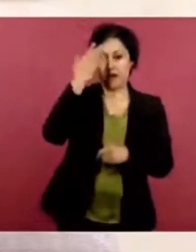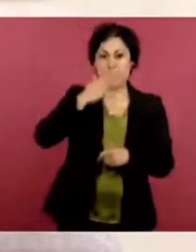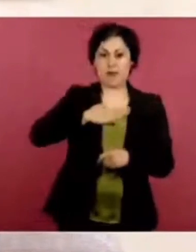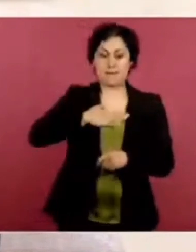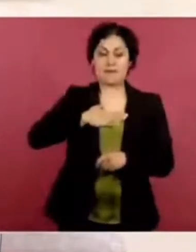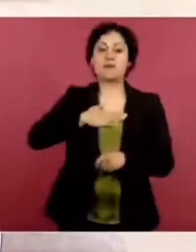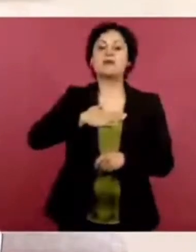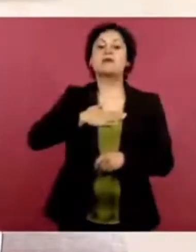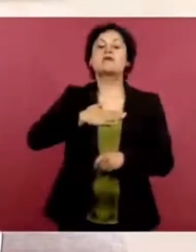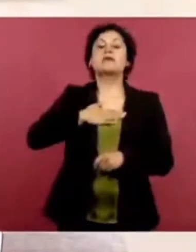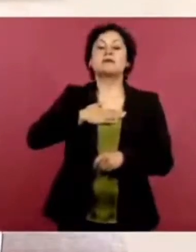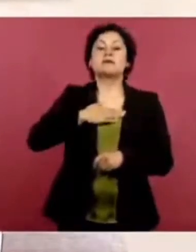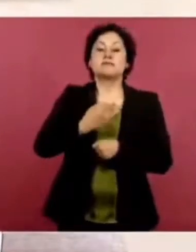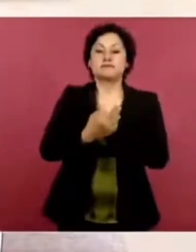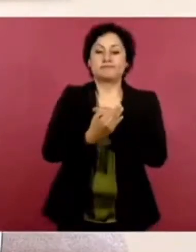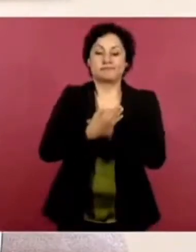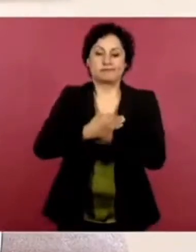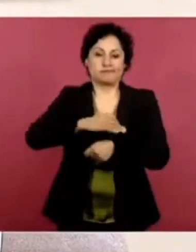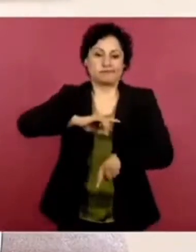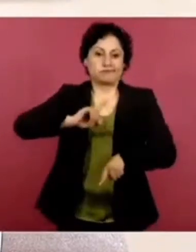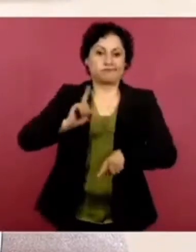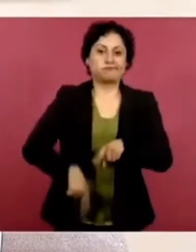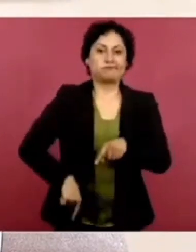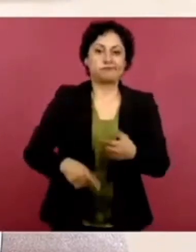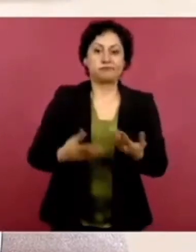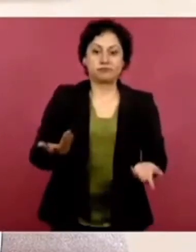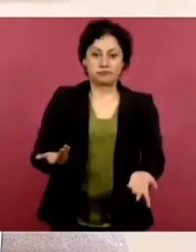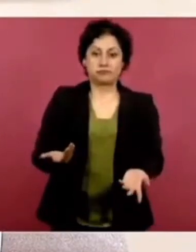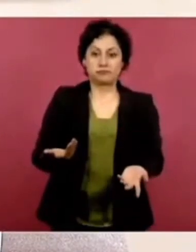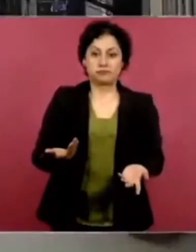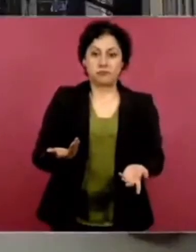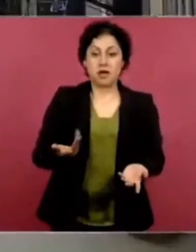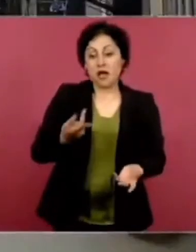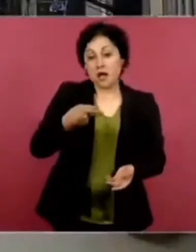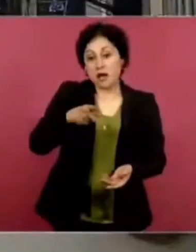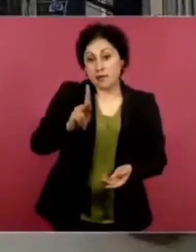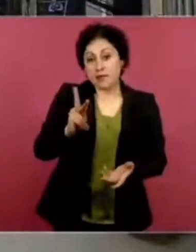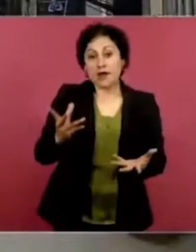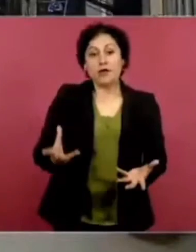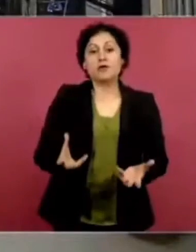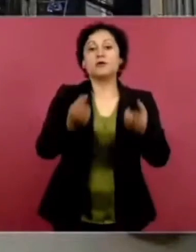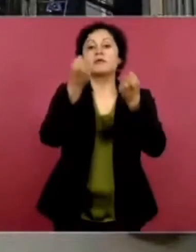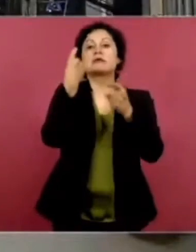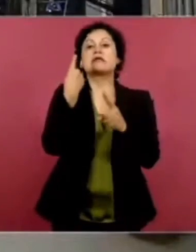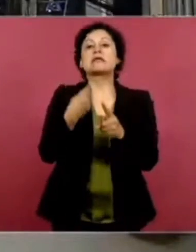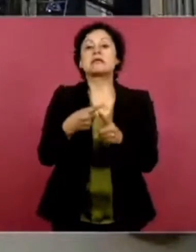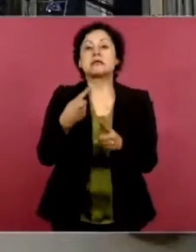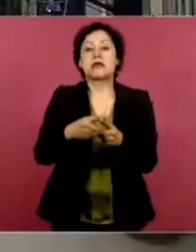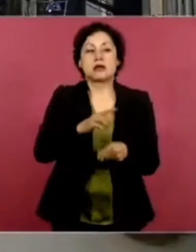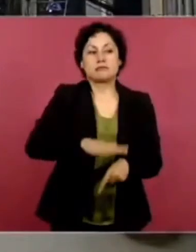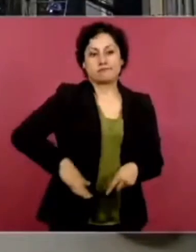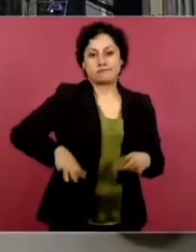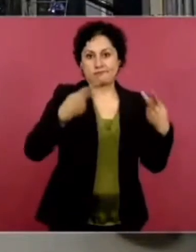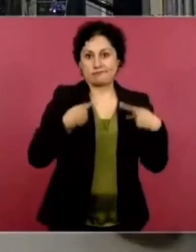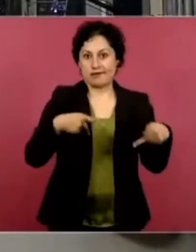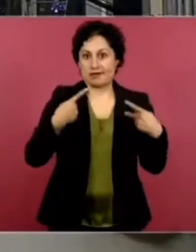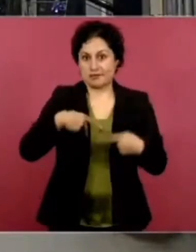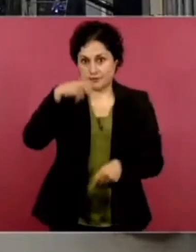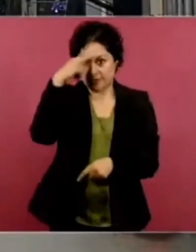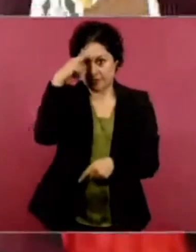sacó adelante el pueblo, porque el pueblo es mucha pieza. Pero él quería que yo no